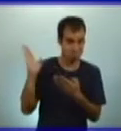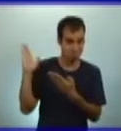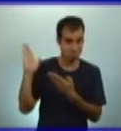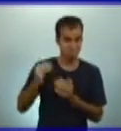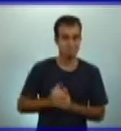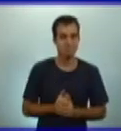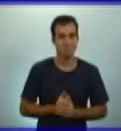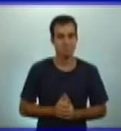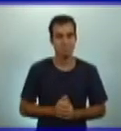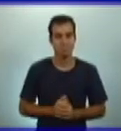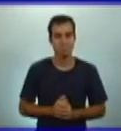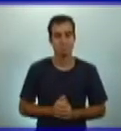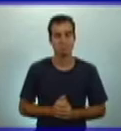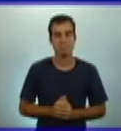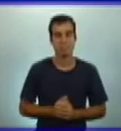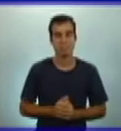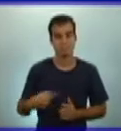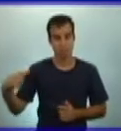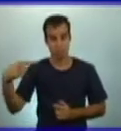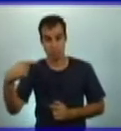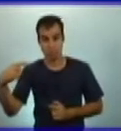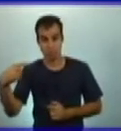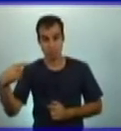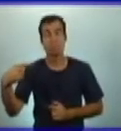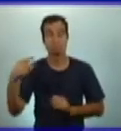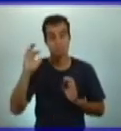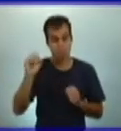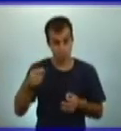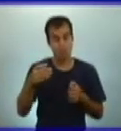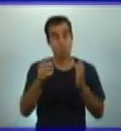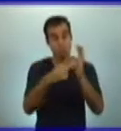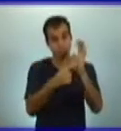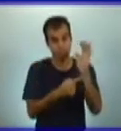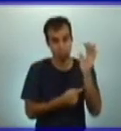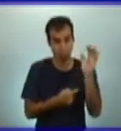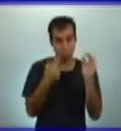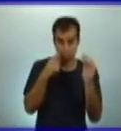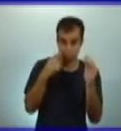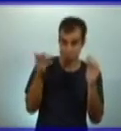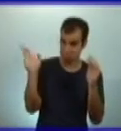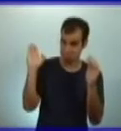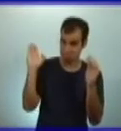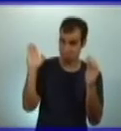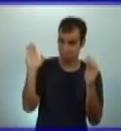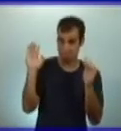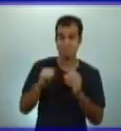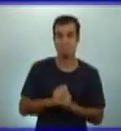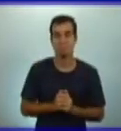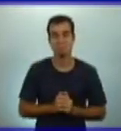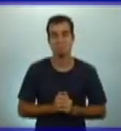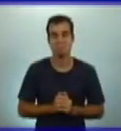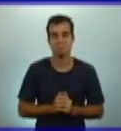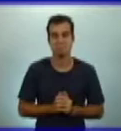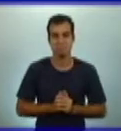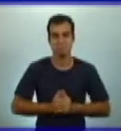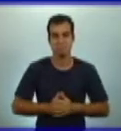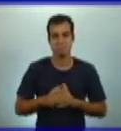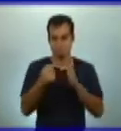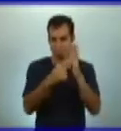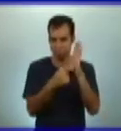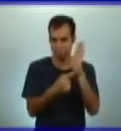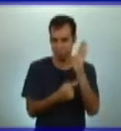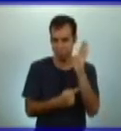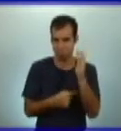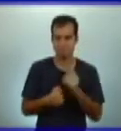sustracción, también estudiaron la sustracción escrita sin sobrepaso, la sustracción escrita con sobrepaso, en un